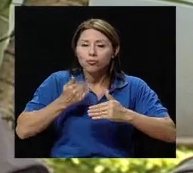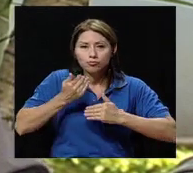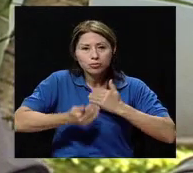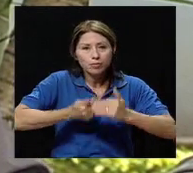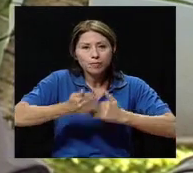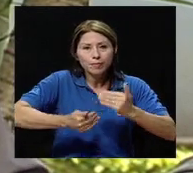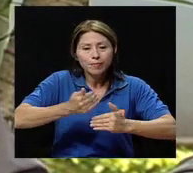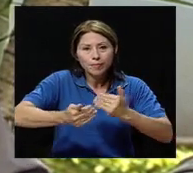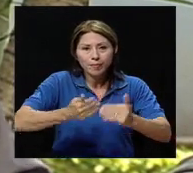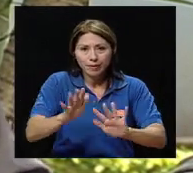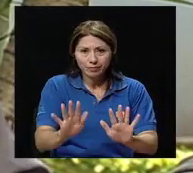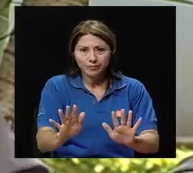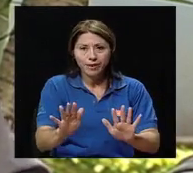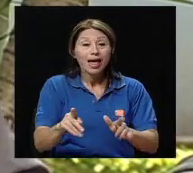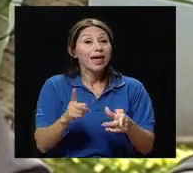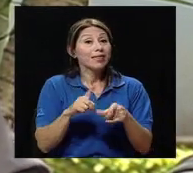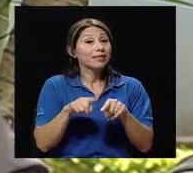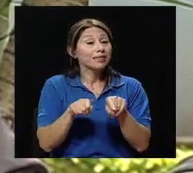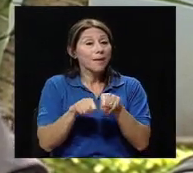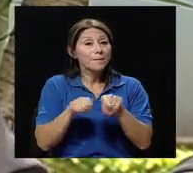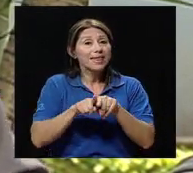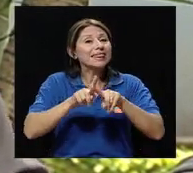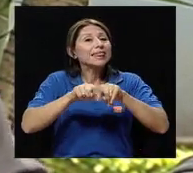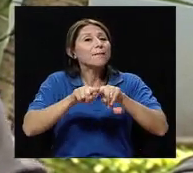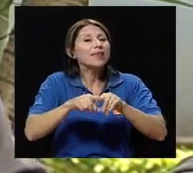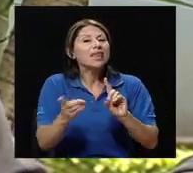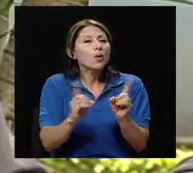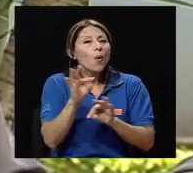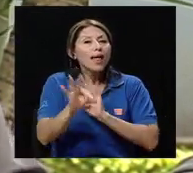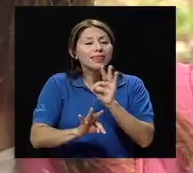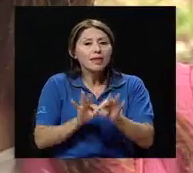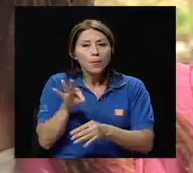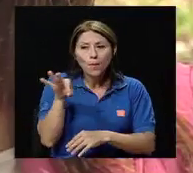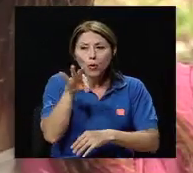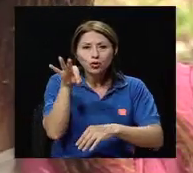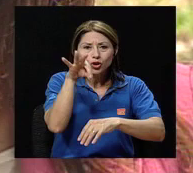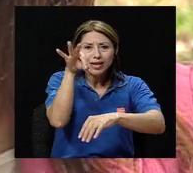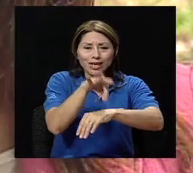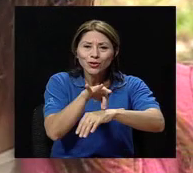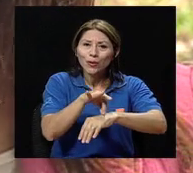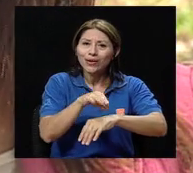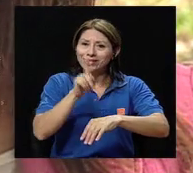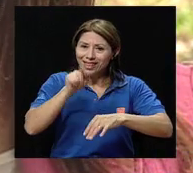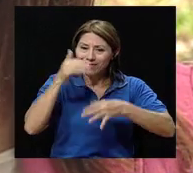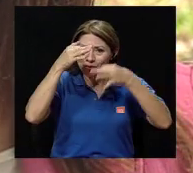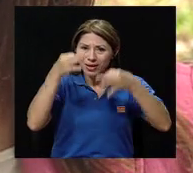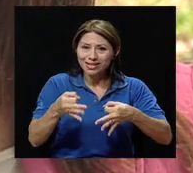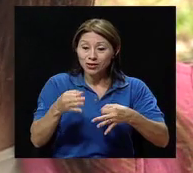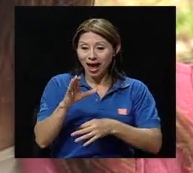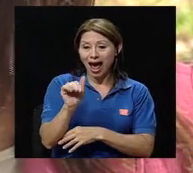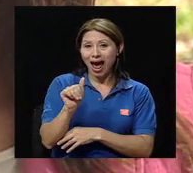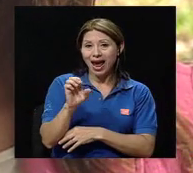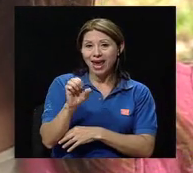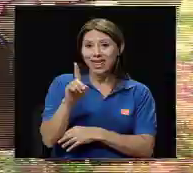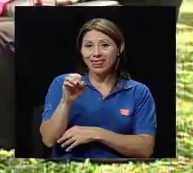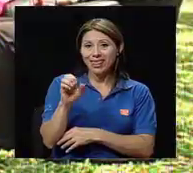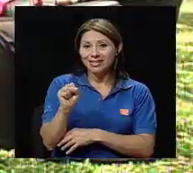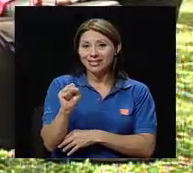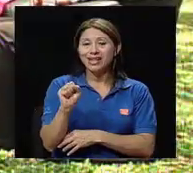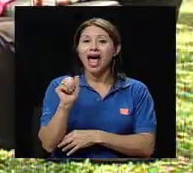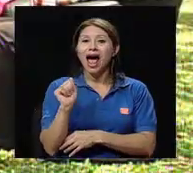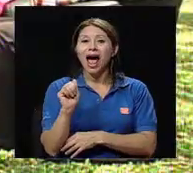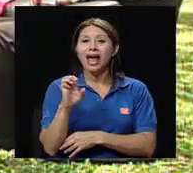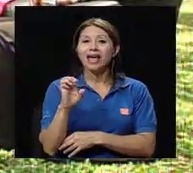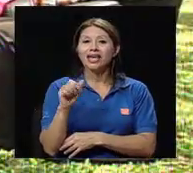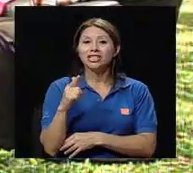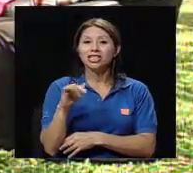cerrar, quisiera agregar que incluso dependiendo del mosquito se toman decisiones, lo que decía ahora. Aedes aegypti es un mosquito muy vinculado a los humanos, entonces lo podemos